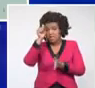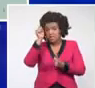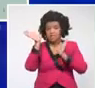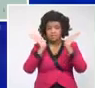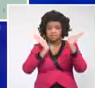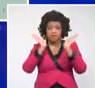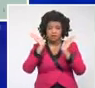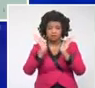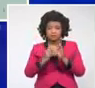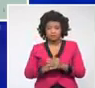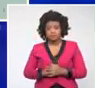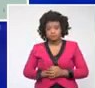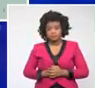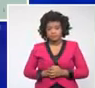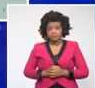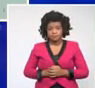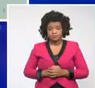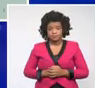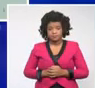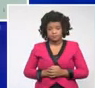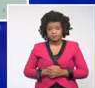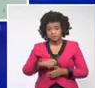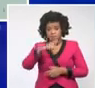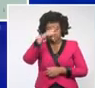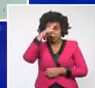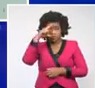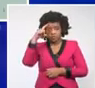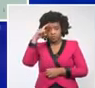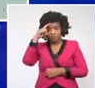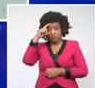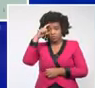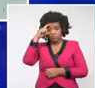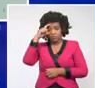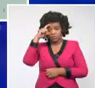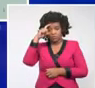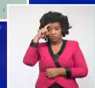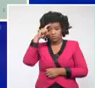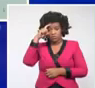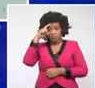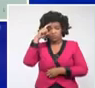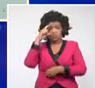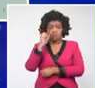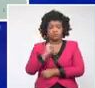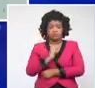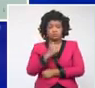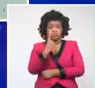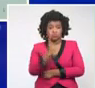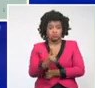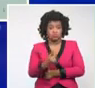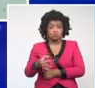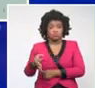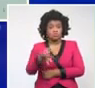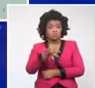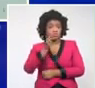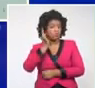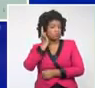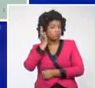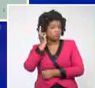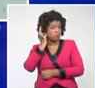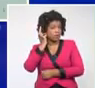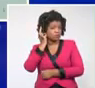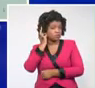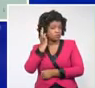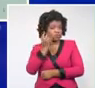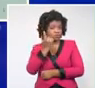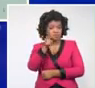India. En Santi Espíritu se diagnostica un caso importado del municipio Fomento, un viajero